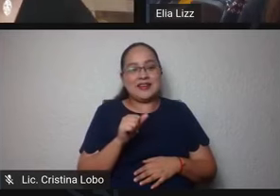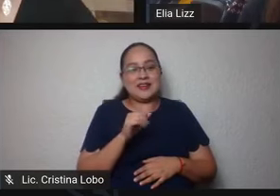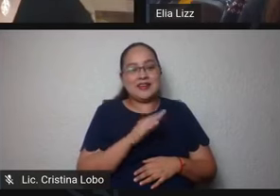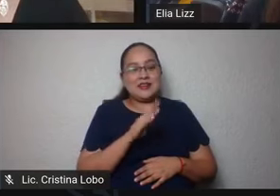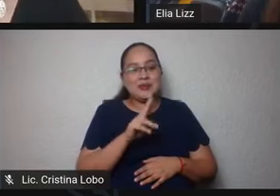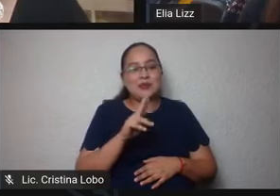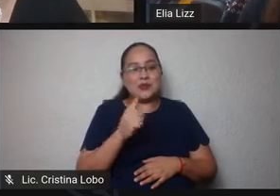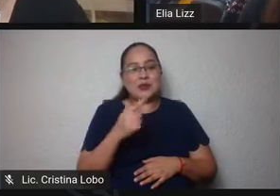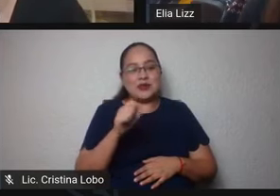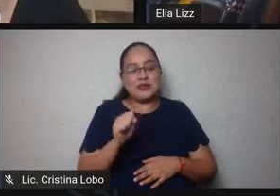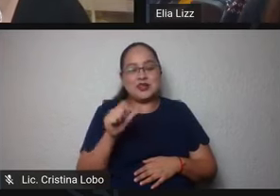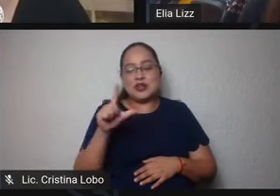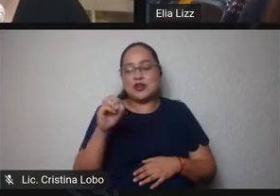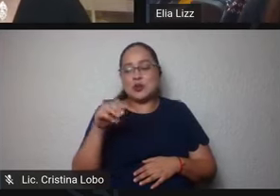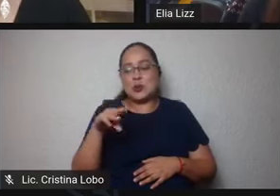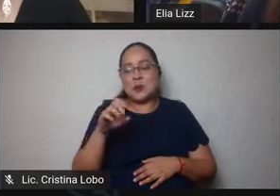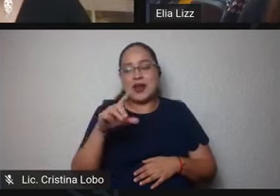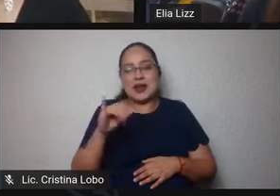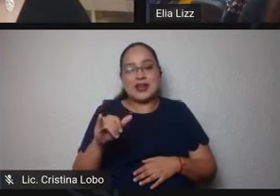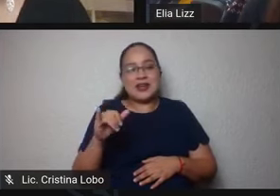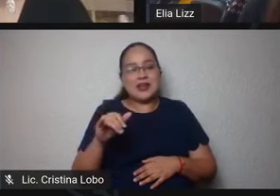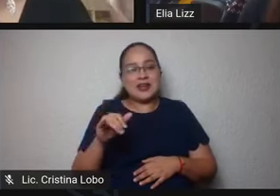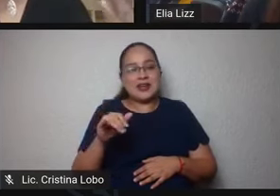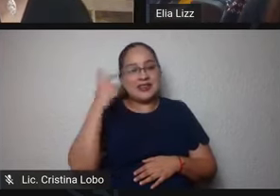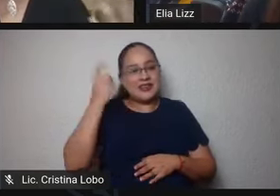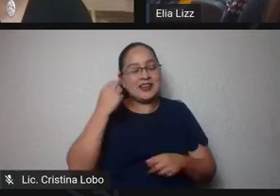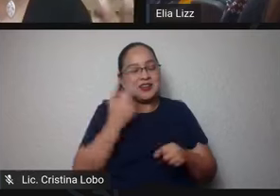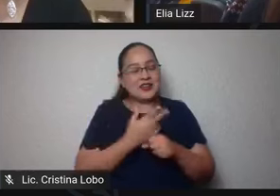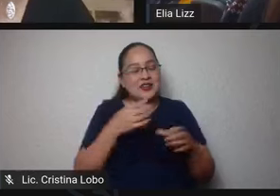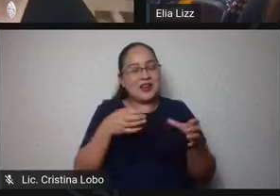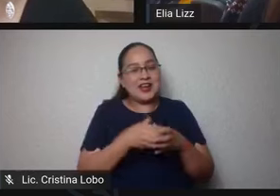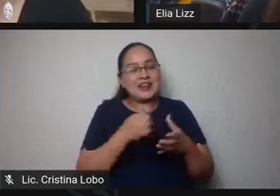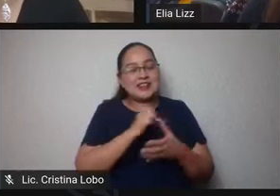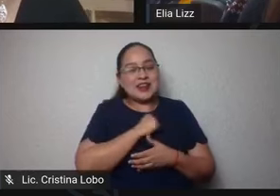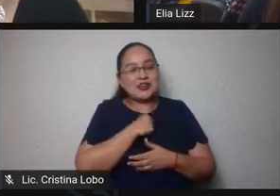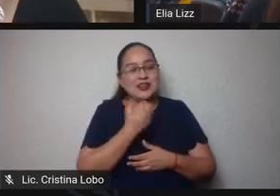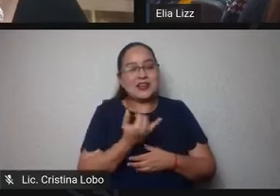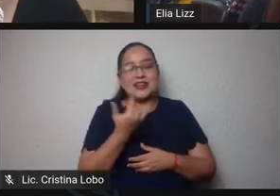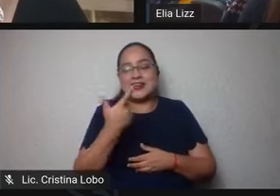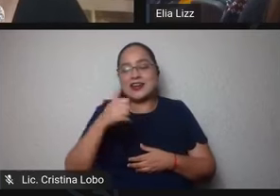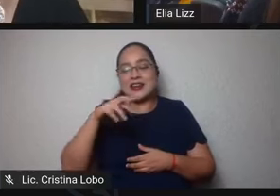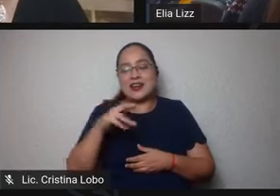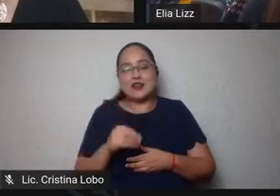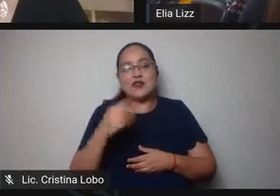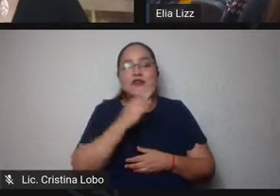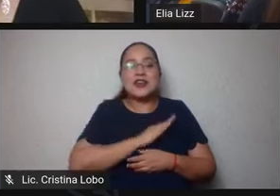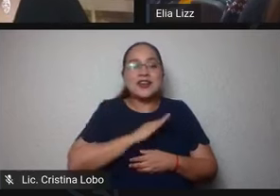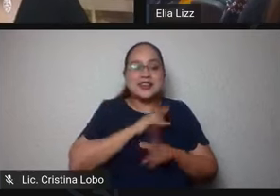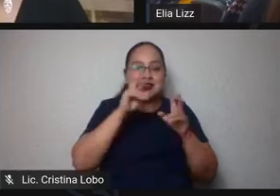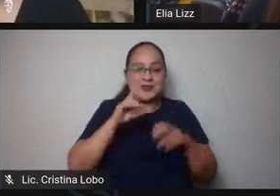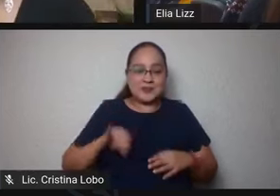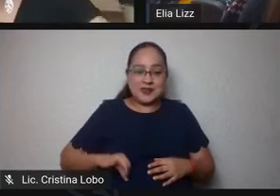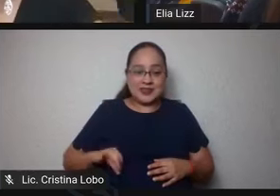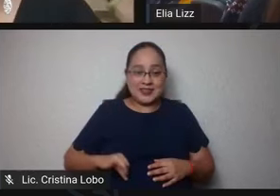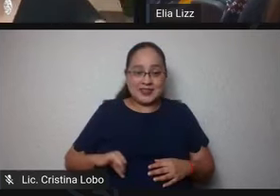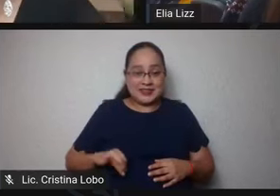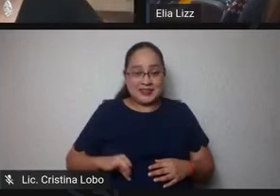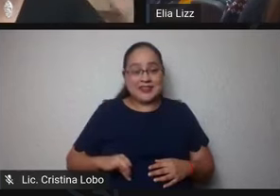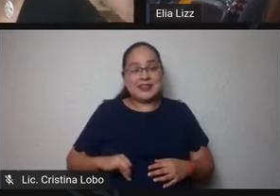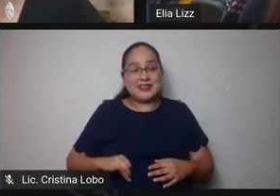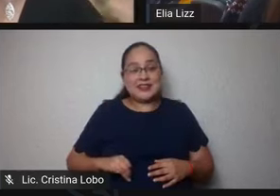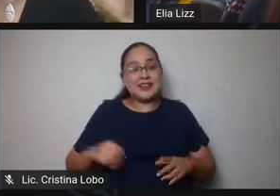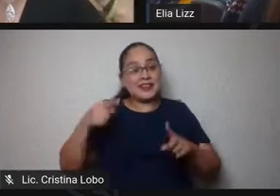Lomelí. Ella es la directora del Centro de Salud y Género y dice, felicidades por este interesante tema. Te saluda y la verdad dice,